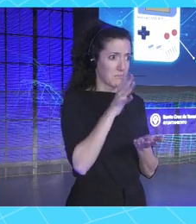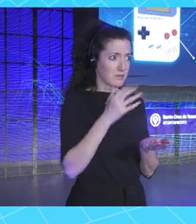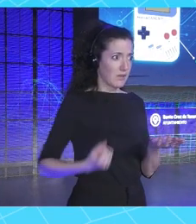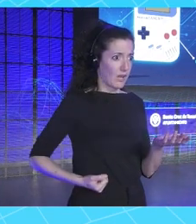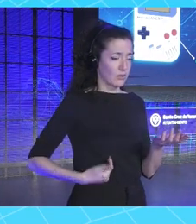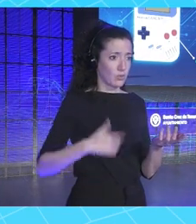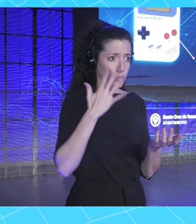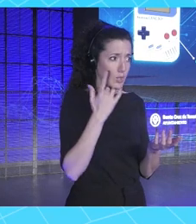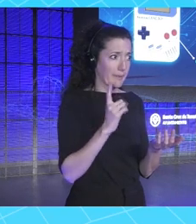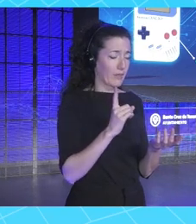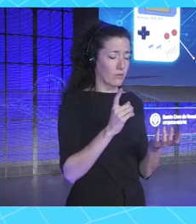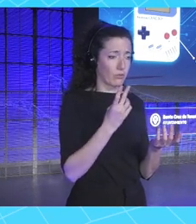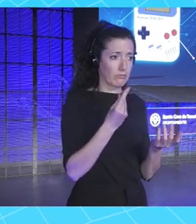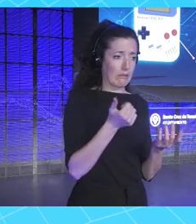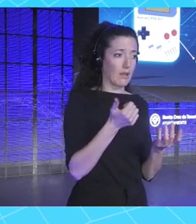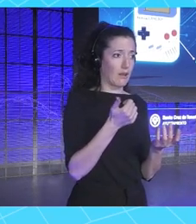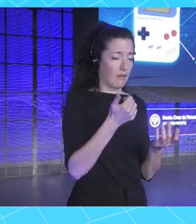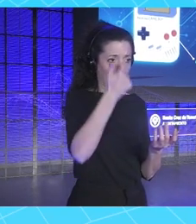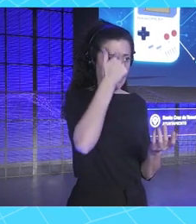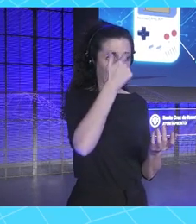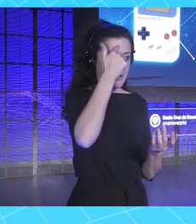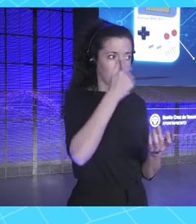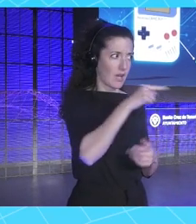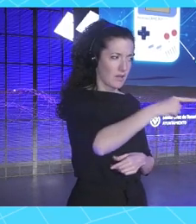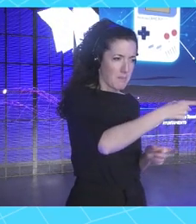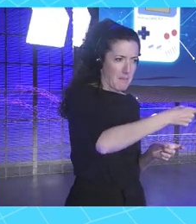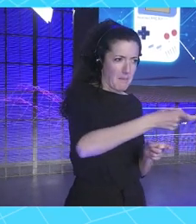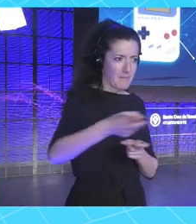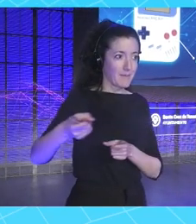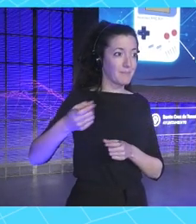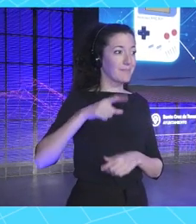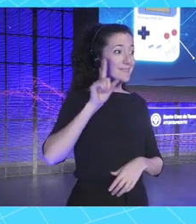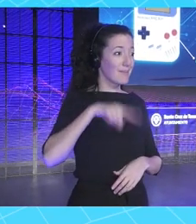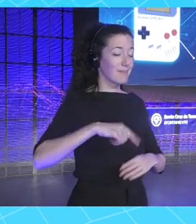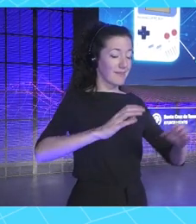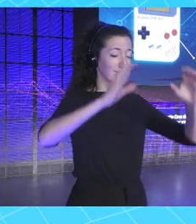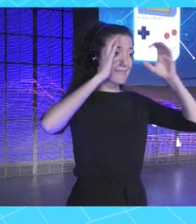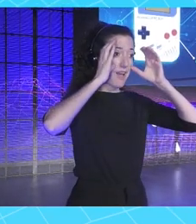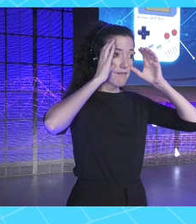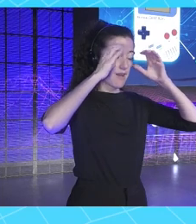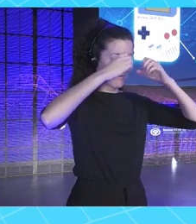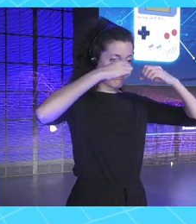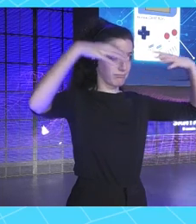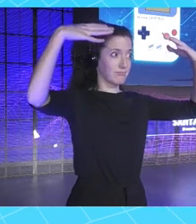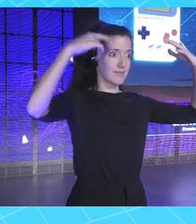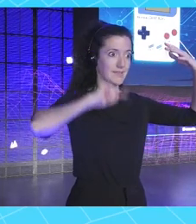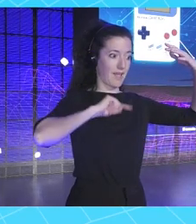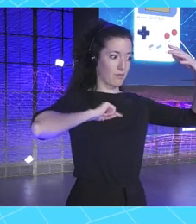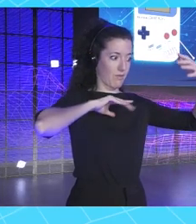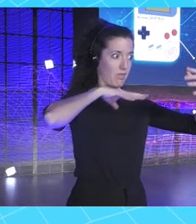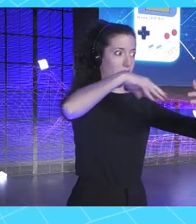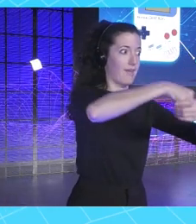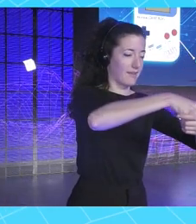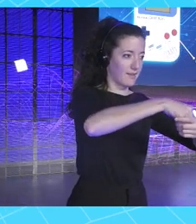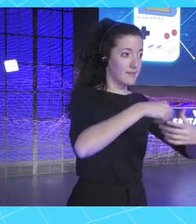matando constantemente y las gafas de realidad virtual no el metaverso tú te metes en las gafas Y estás dentro y te sientes como que estás dentro Yo no sé si eso